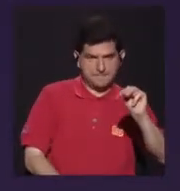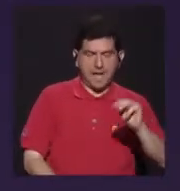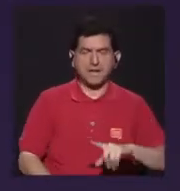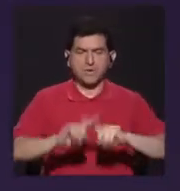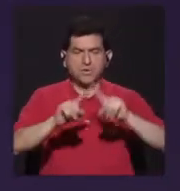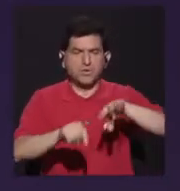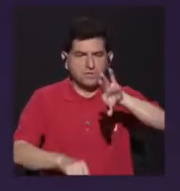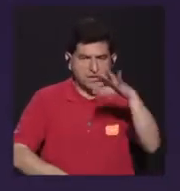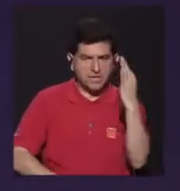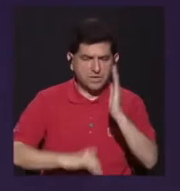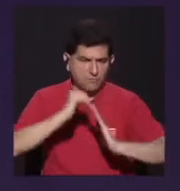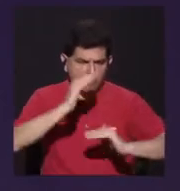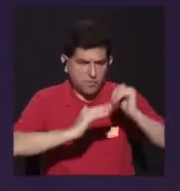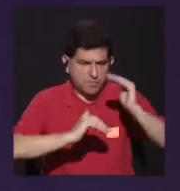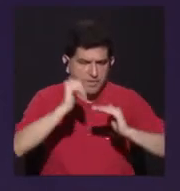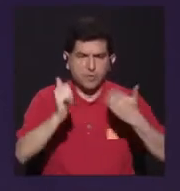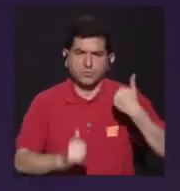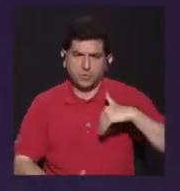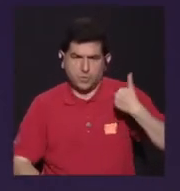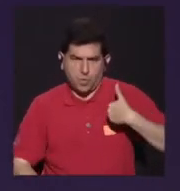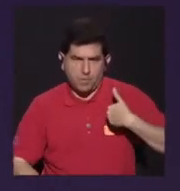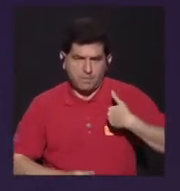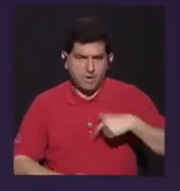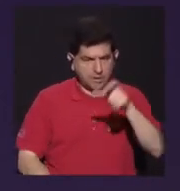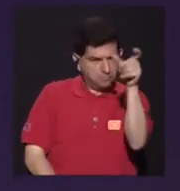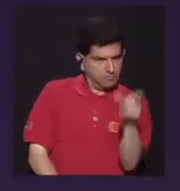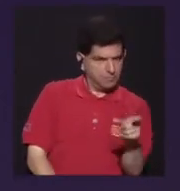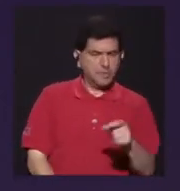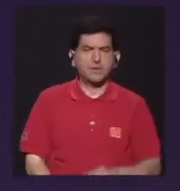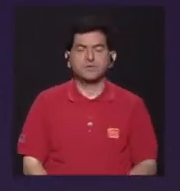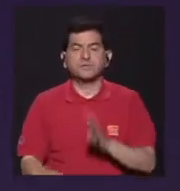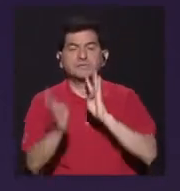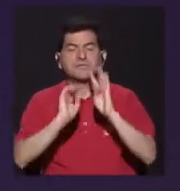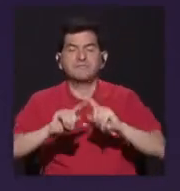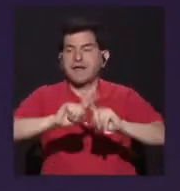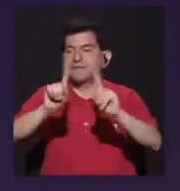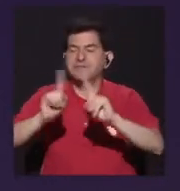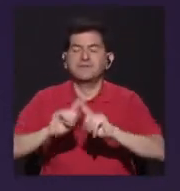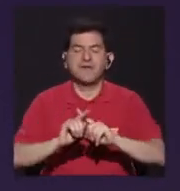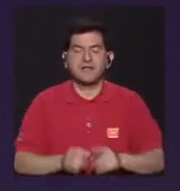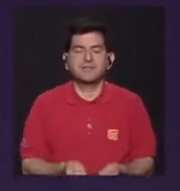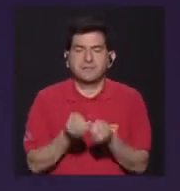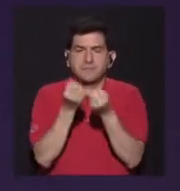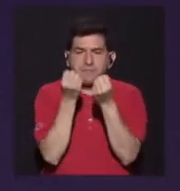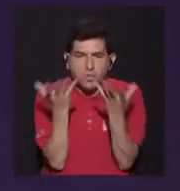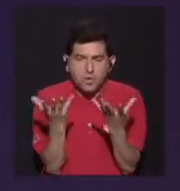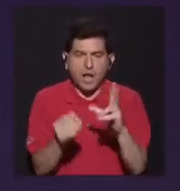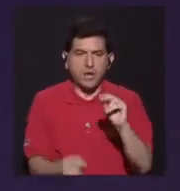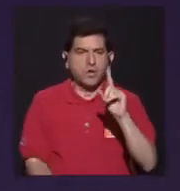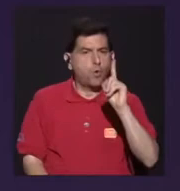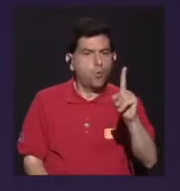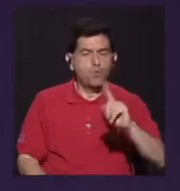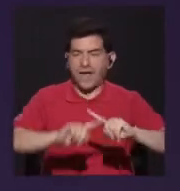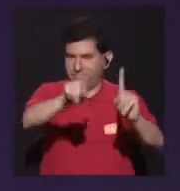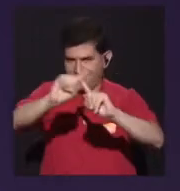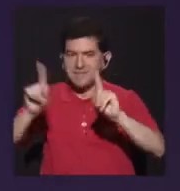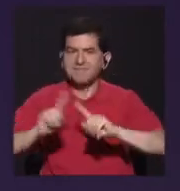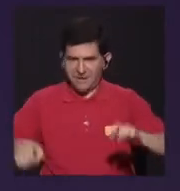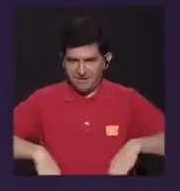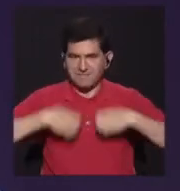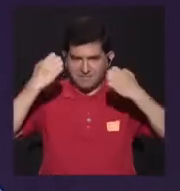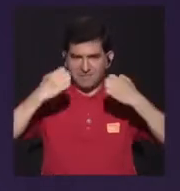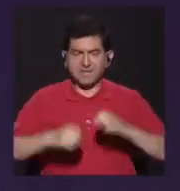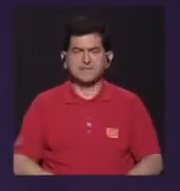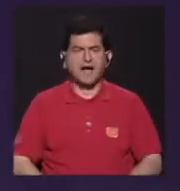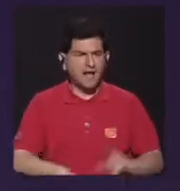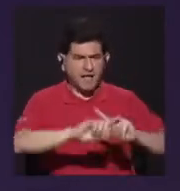muchas formas de construirse como hombres. Por eso hablamos en un término plural, ¿verdad? No es una masculinidad, son varias. Y dentro de estas